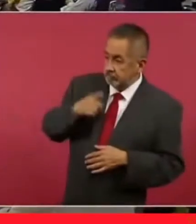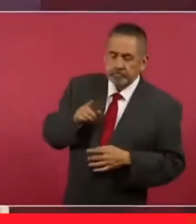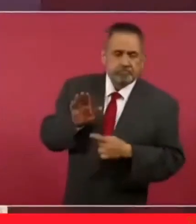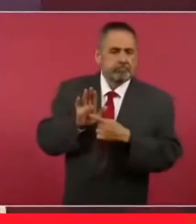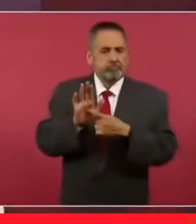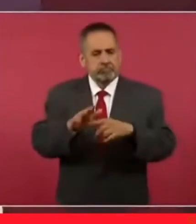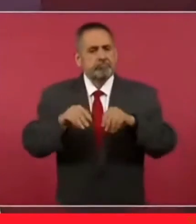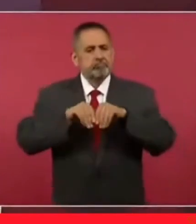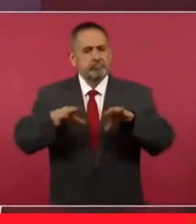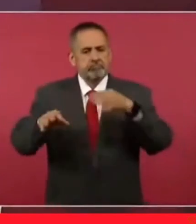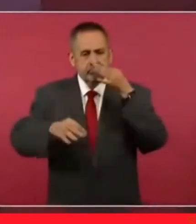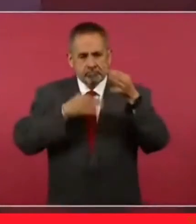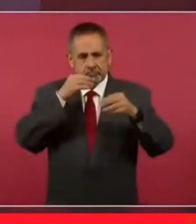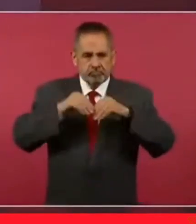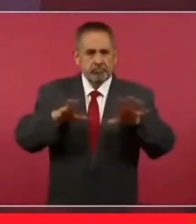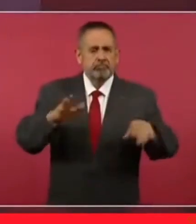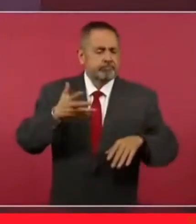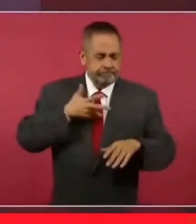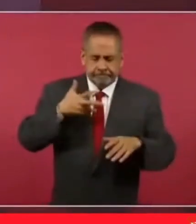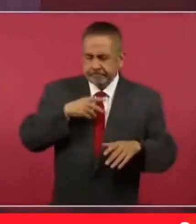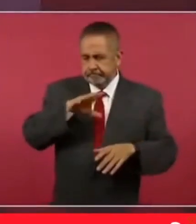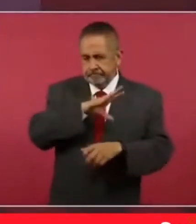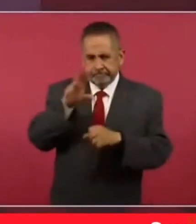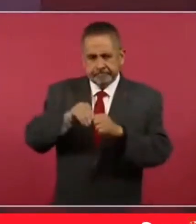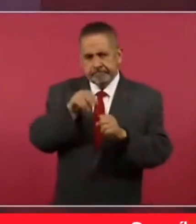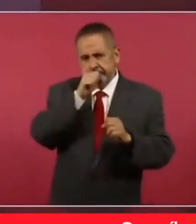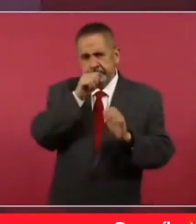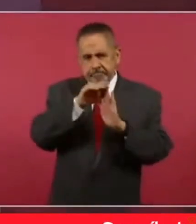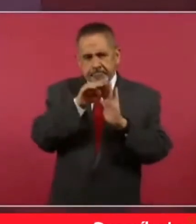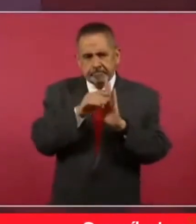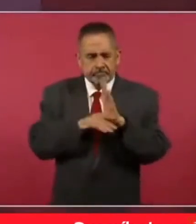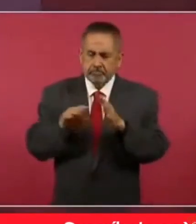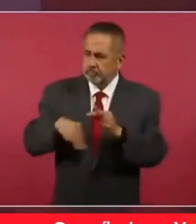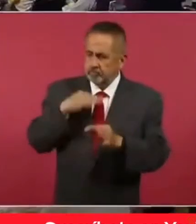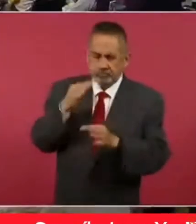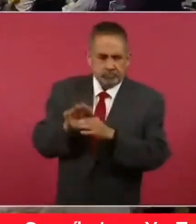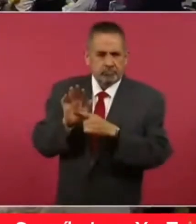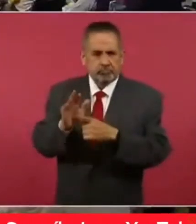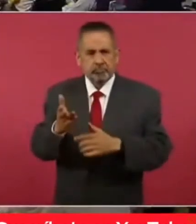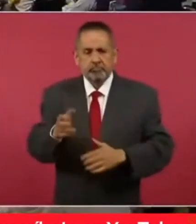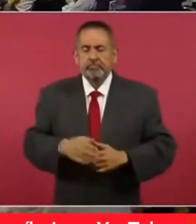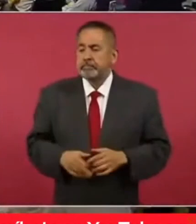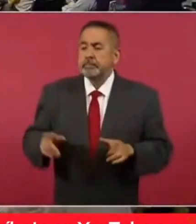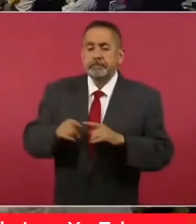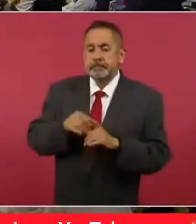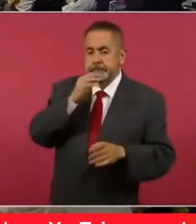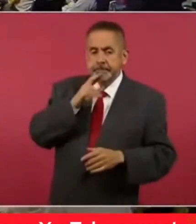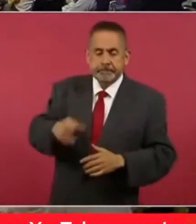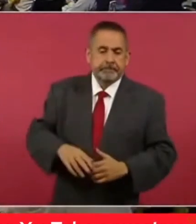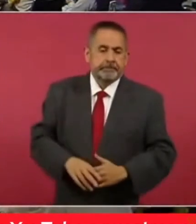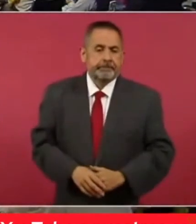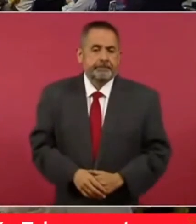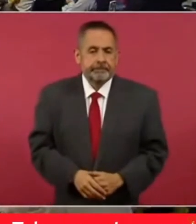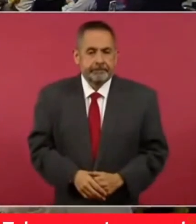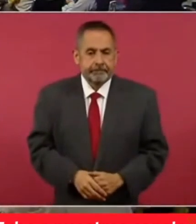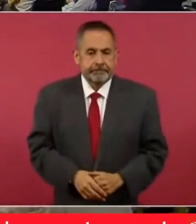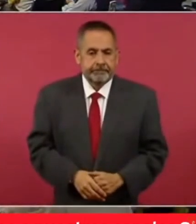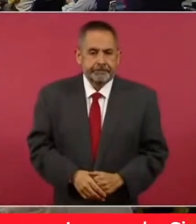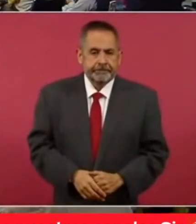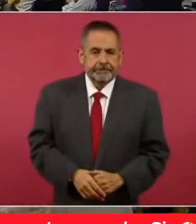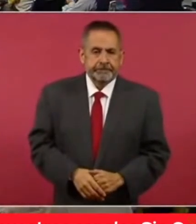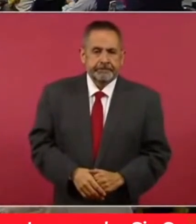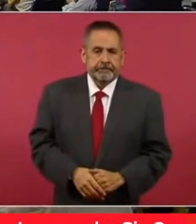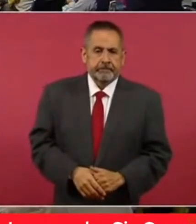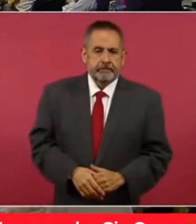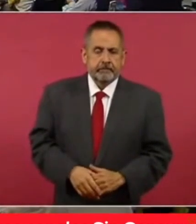dar a conocer públicamente ya con todos los detalles, estamos listos, presidente. Esa sería la respuesta. Es lo